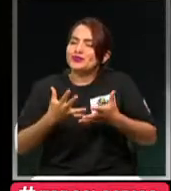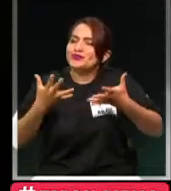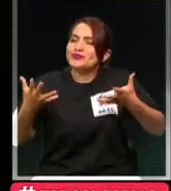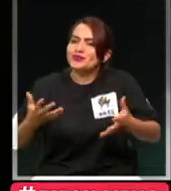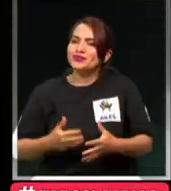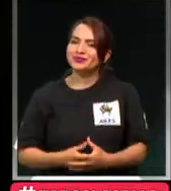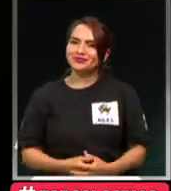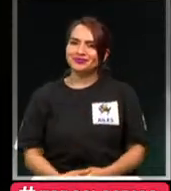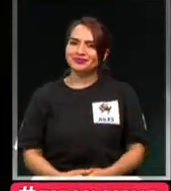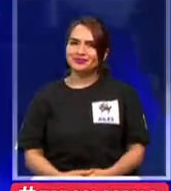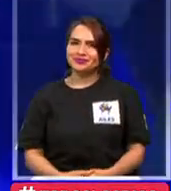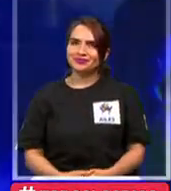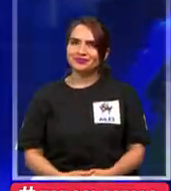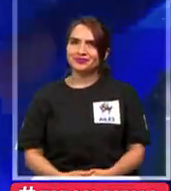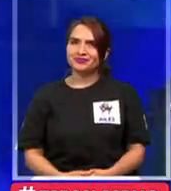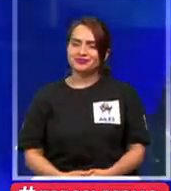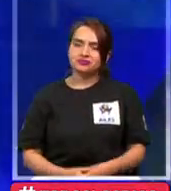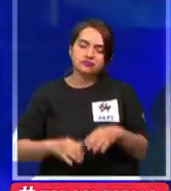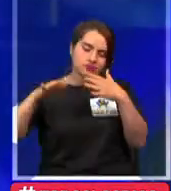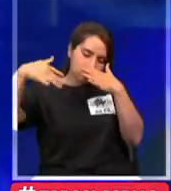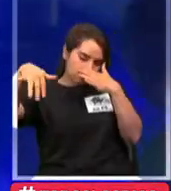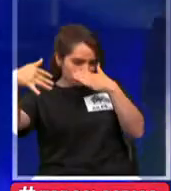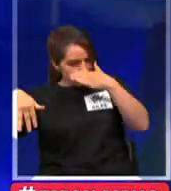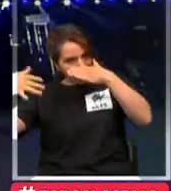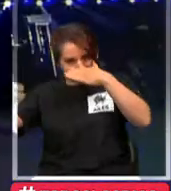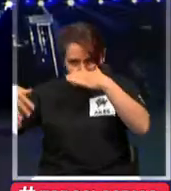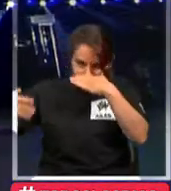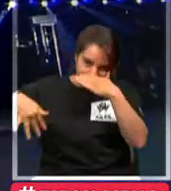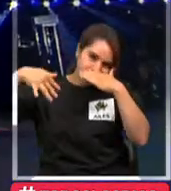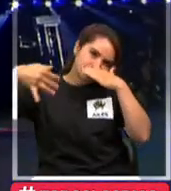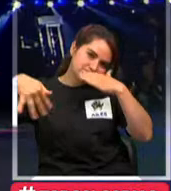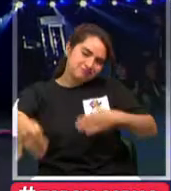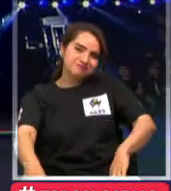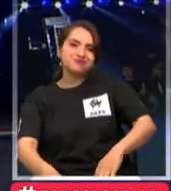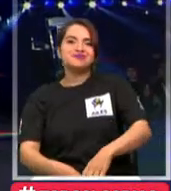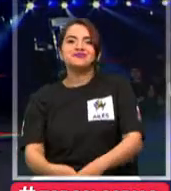mucho. Ay, ay, ay, ay, ay, ay.